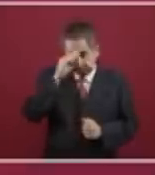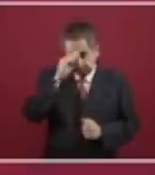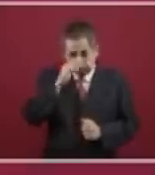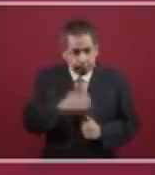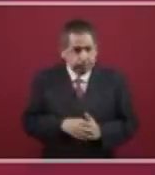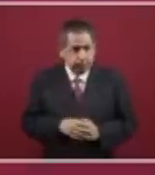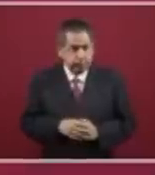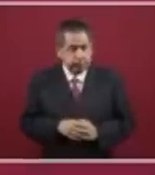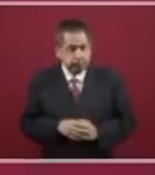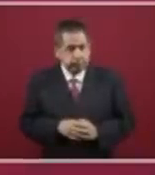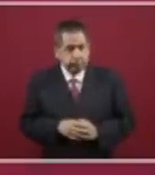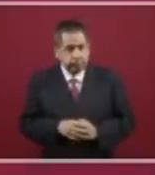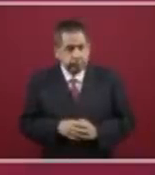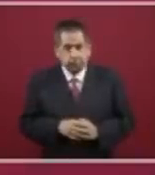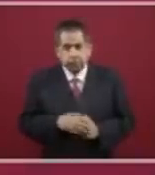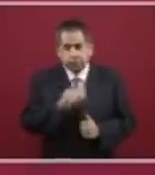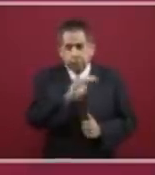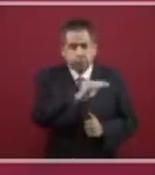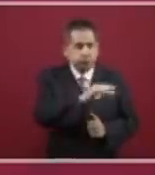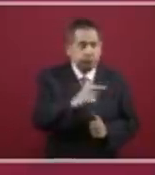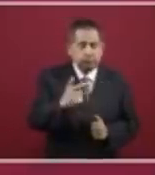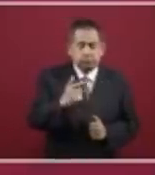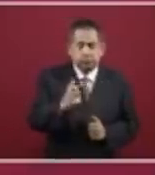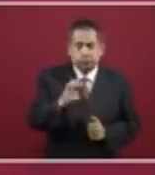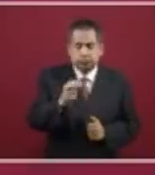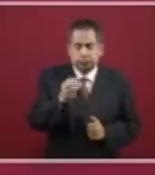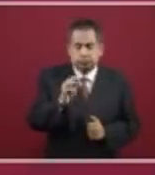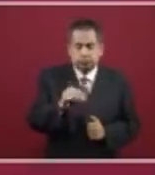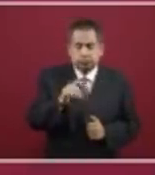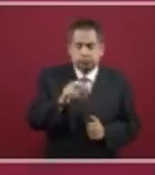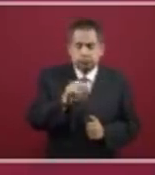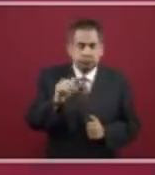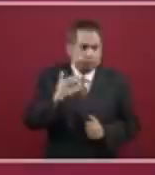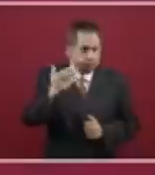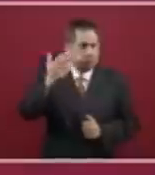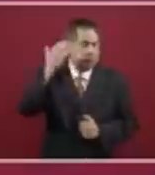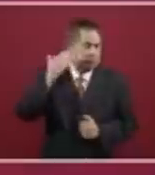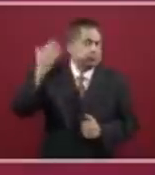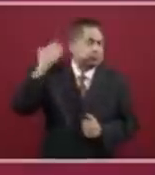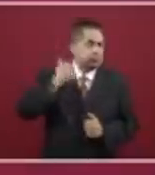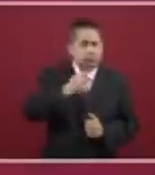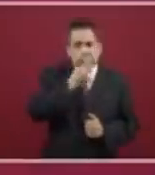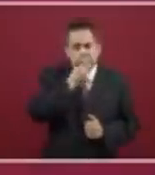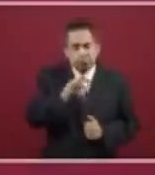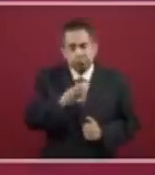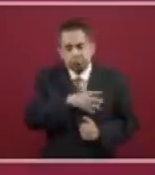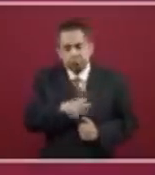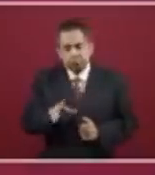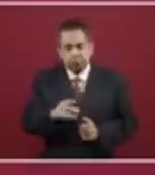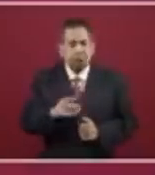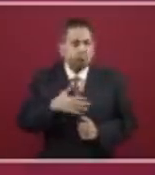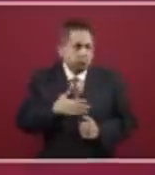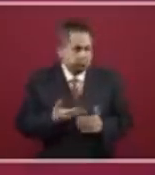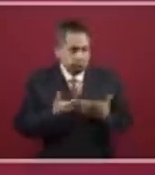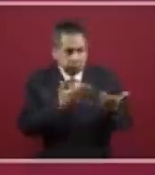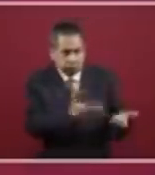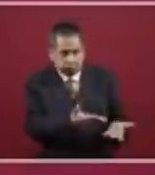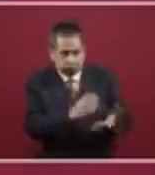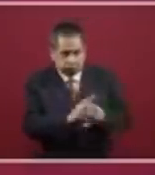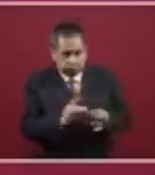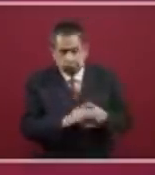a Germán Larrea, aunque ya en otra ocasión yo se lo había planteado.